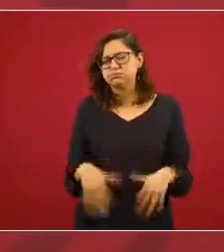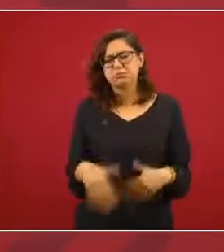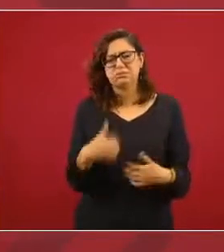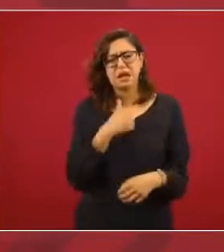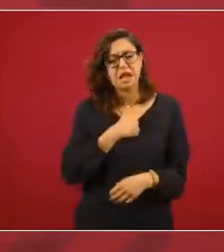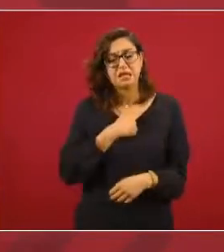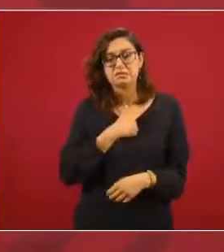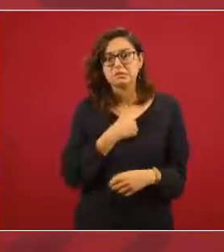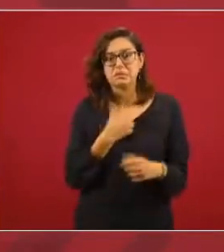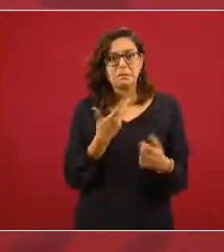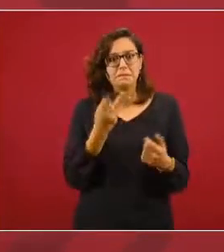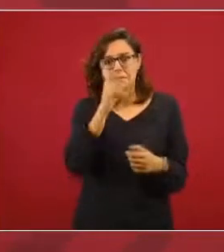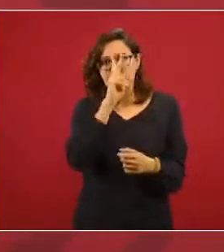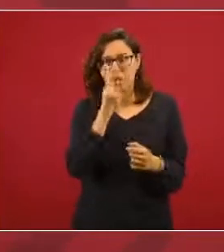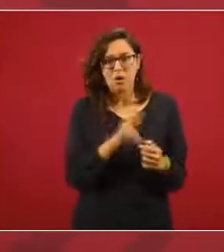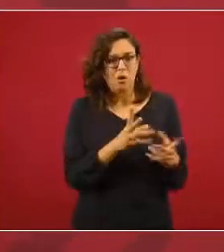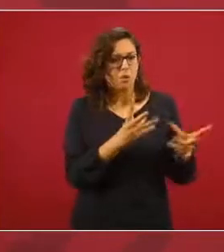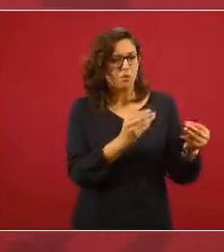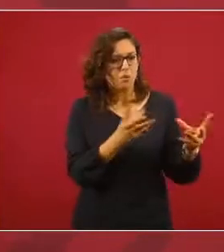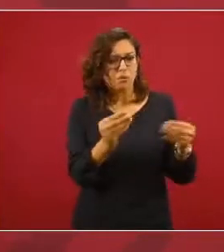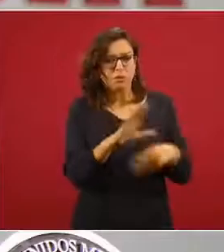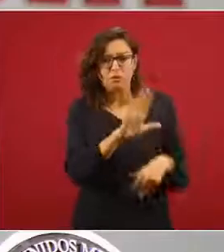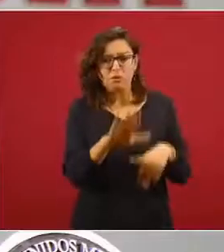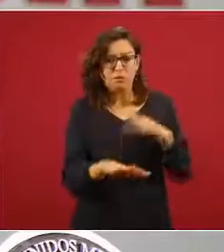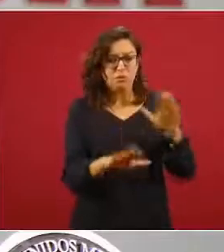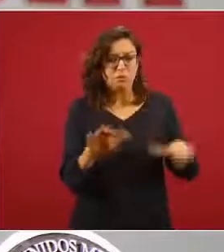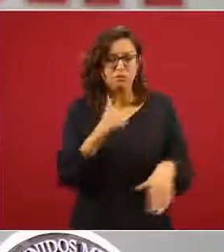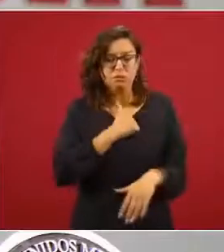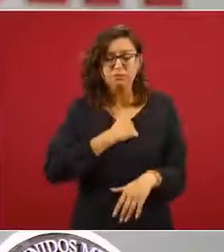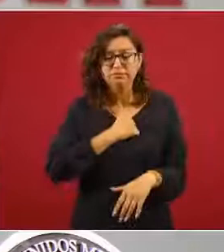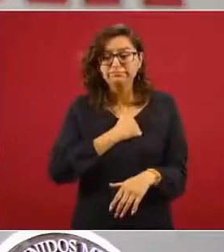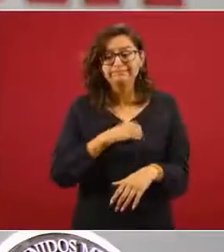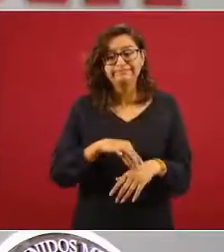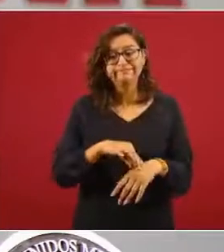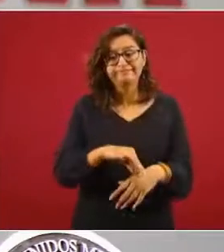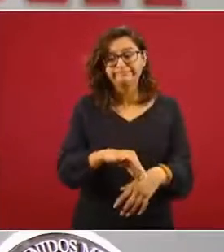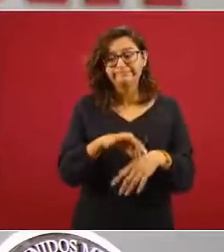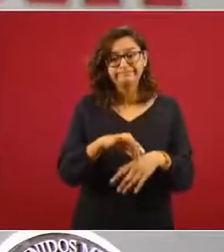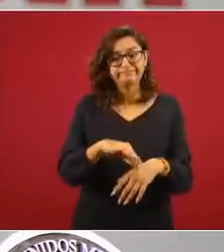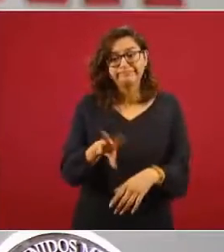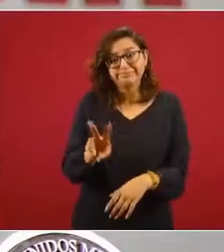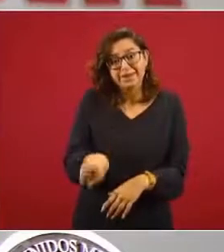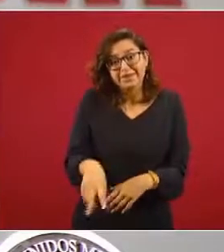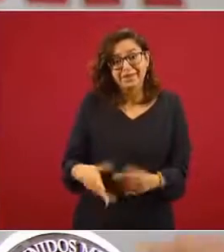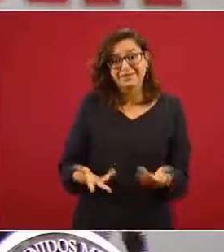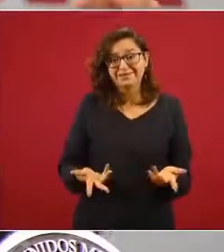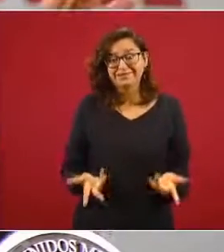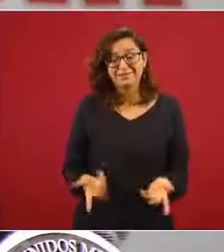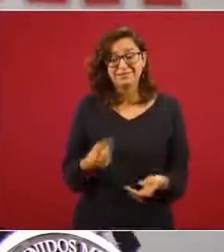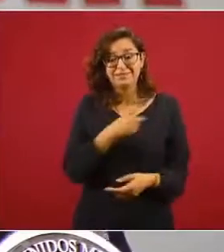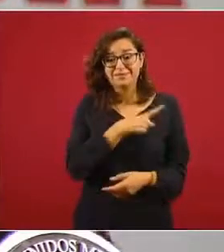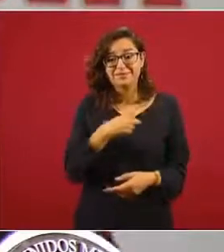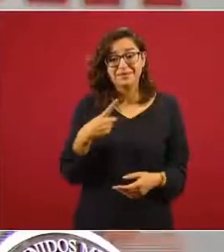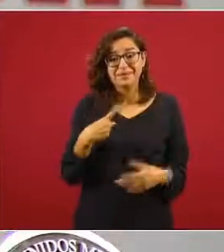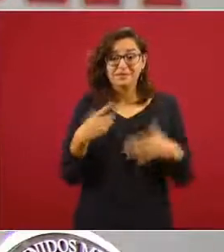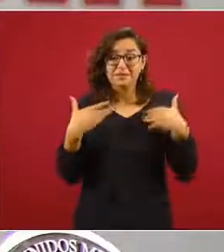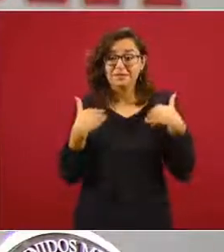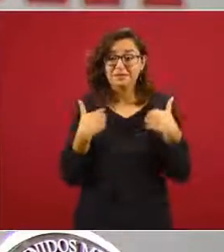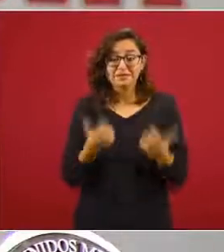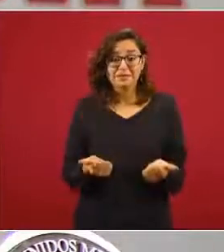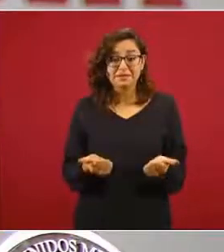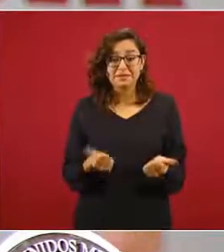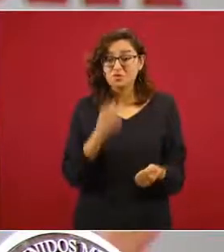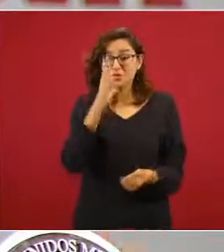miles de muertes, por doloroso que es una realidad que hay que tener muy claro que tiene un componente